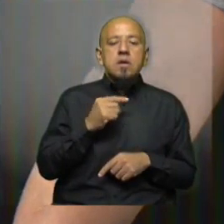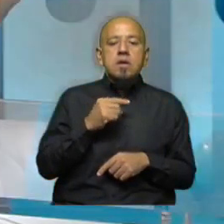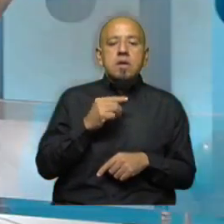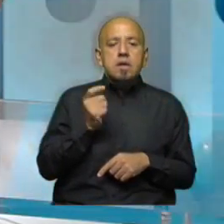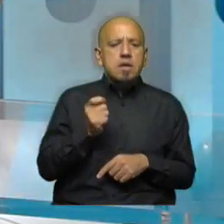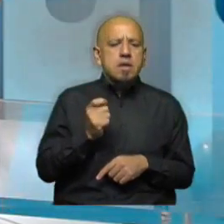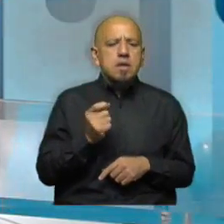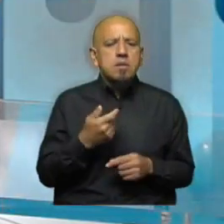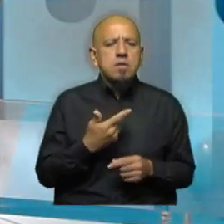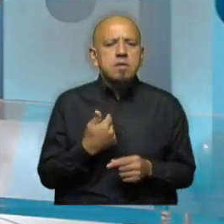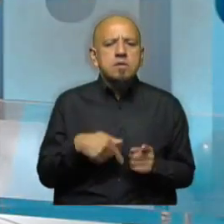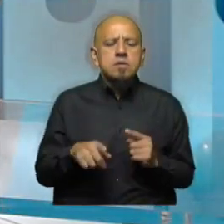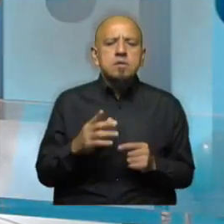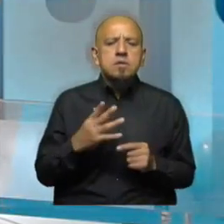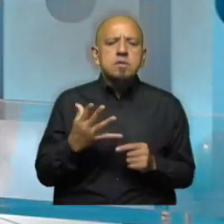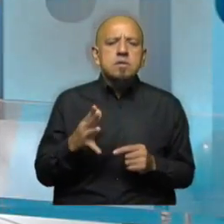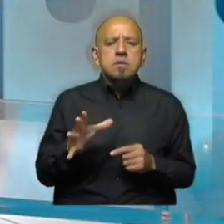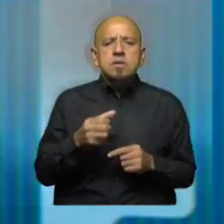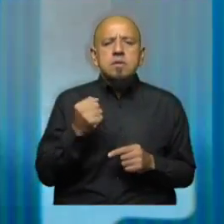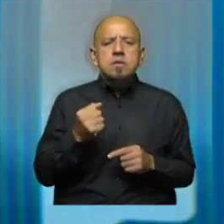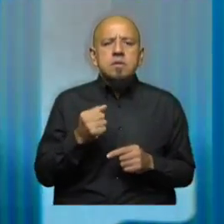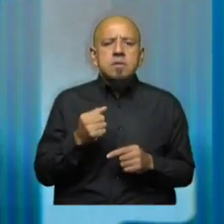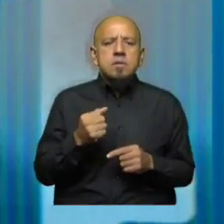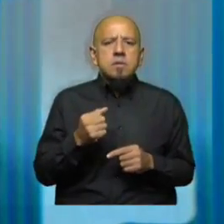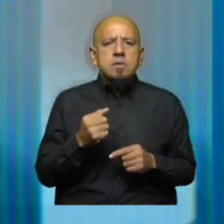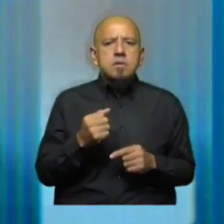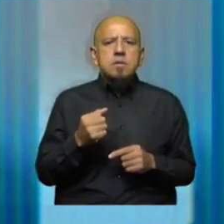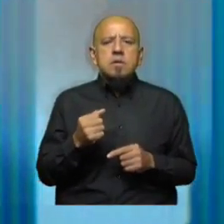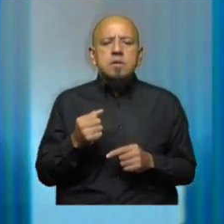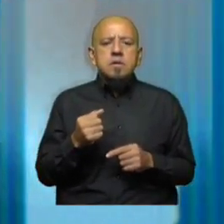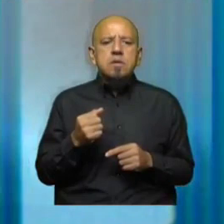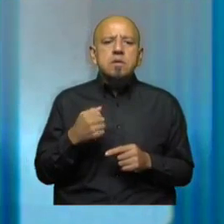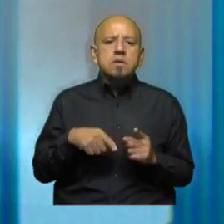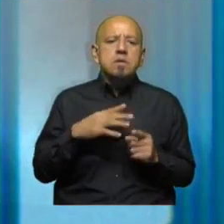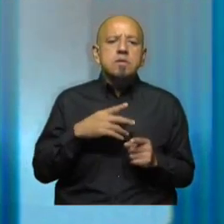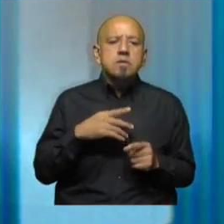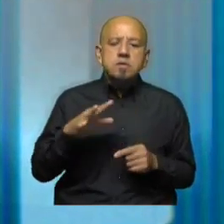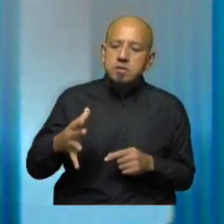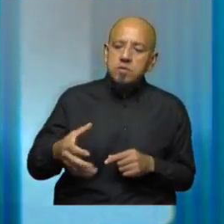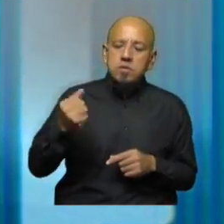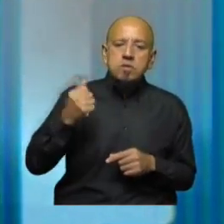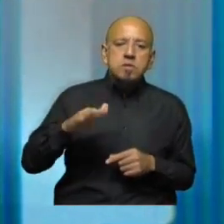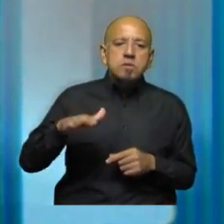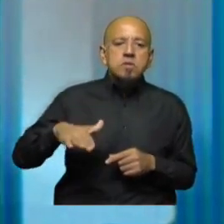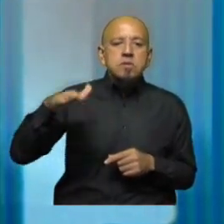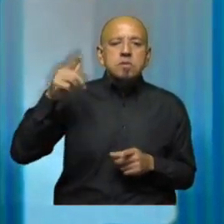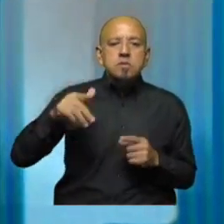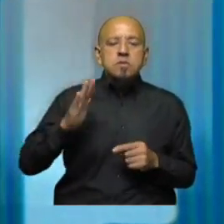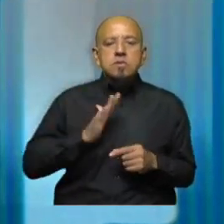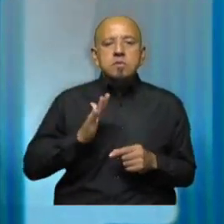porque, claro, encuentran a la niña, a Romina, al día de hoy, que ya es una mujer, ¿no? Y toda